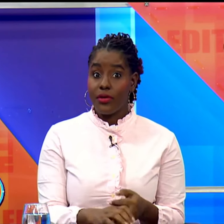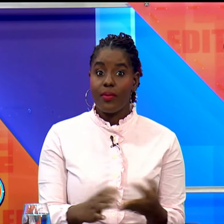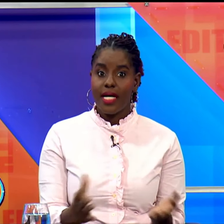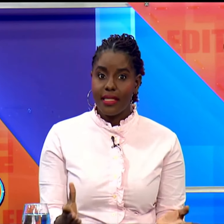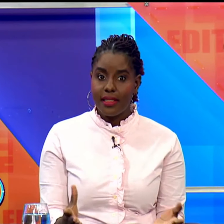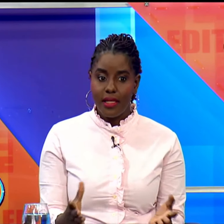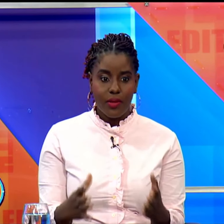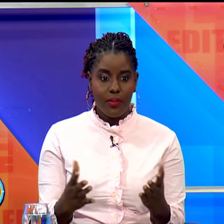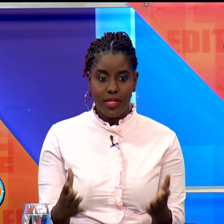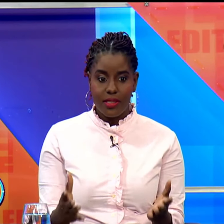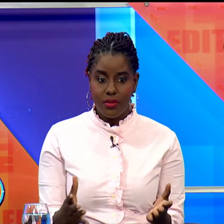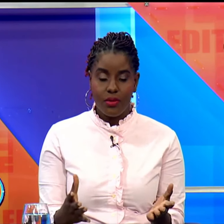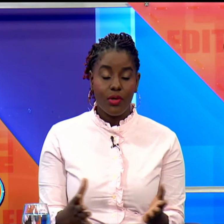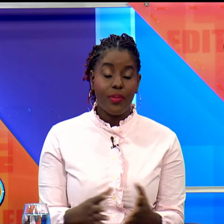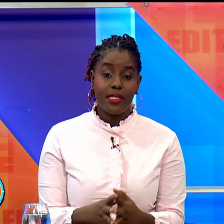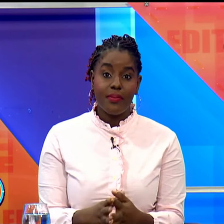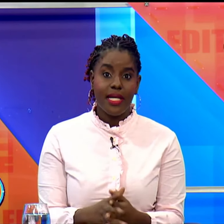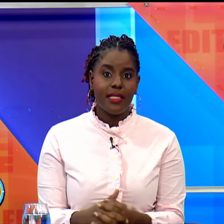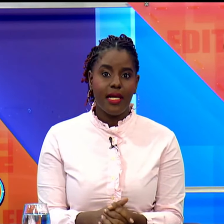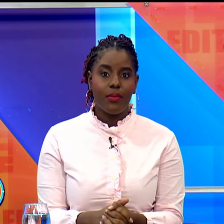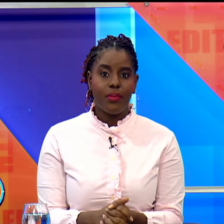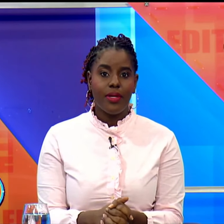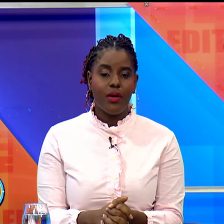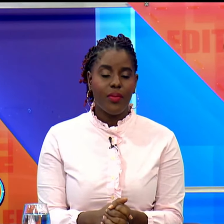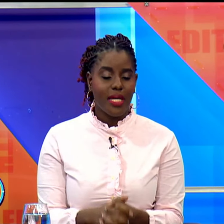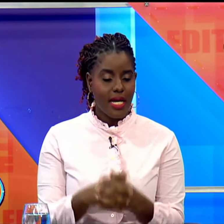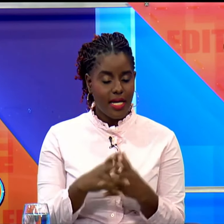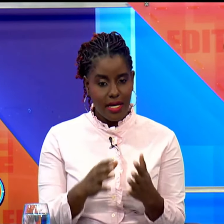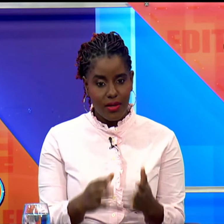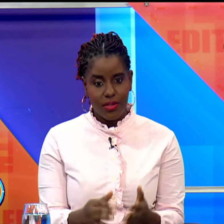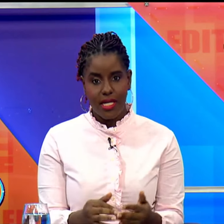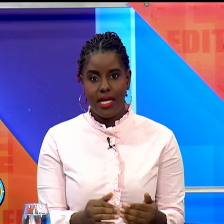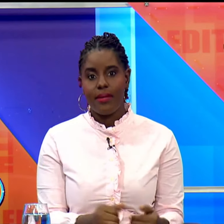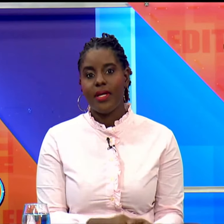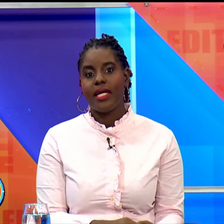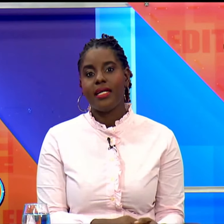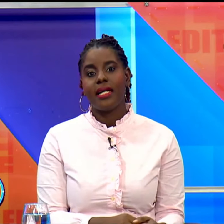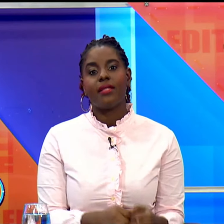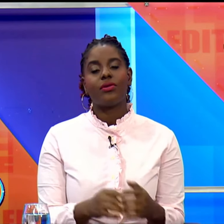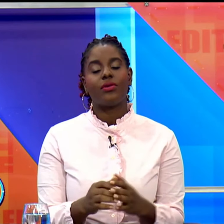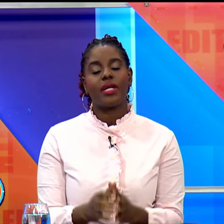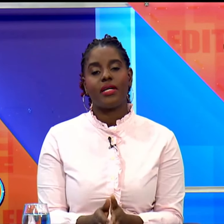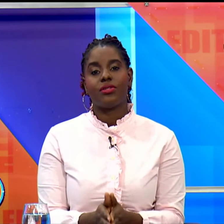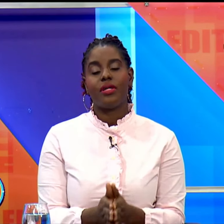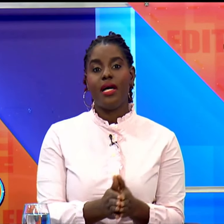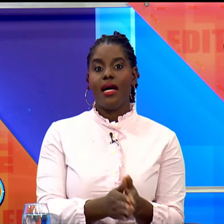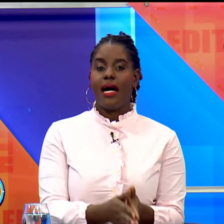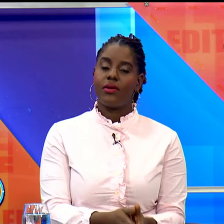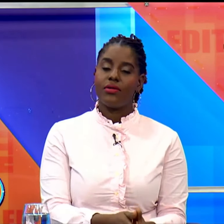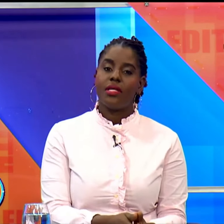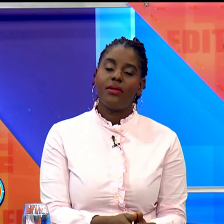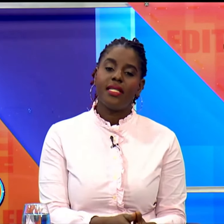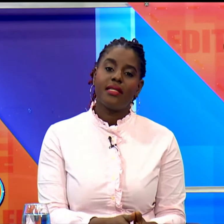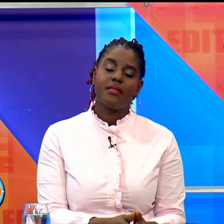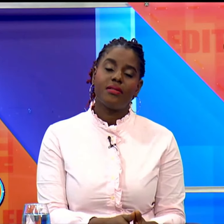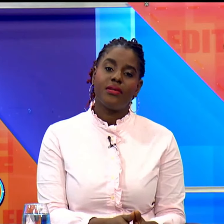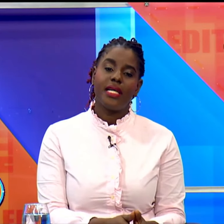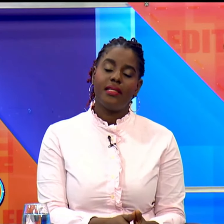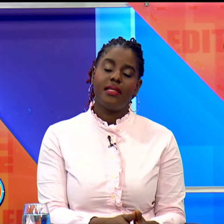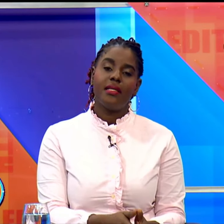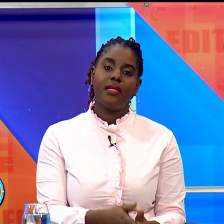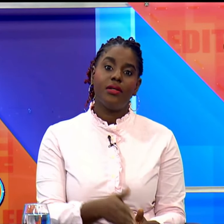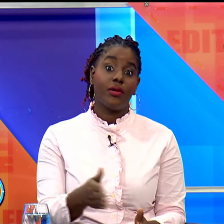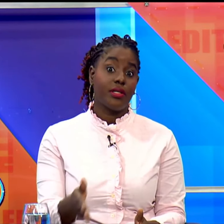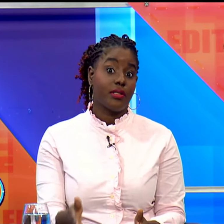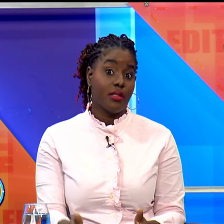el periódico más antiguo y uno de los principales de la República Dominicana. Encontrará también el relato con relación al Consejo de Transición